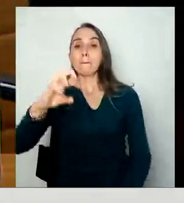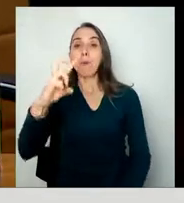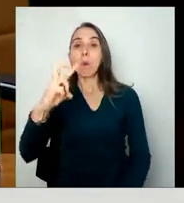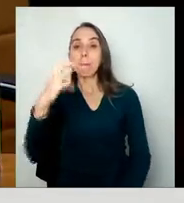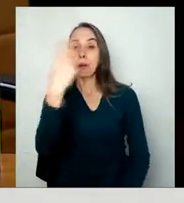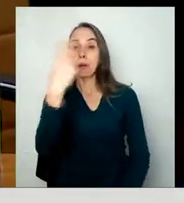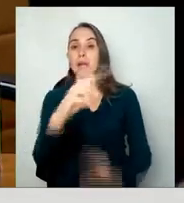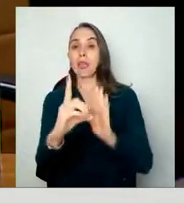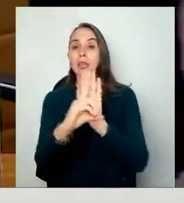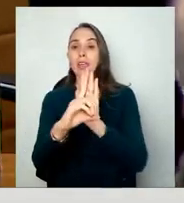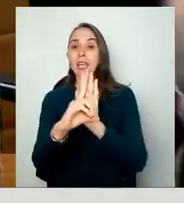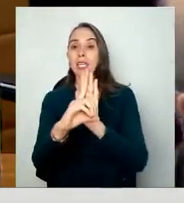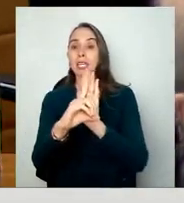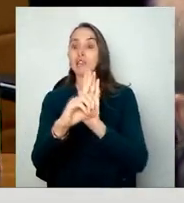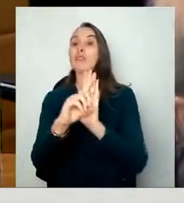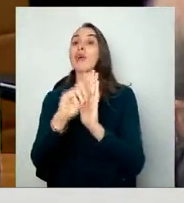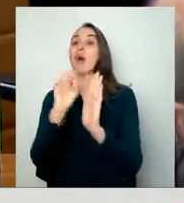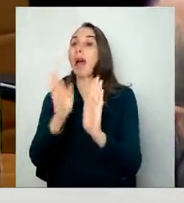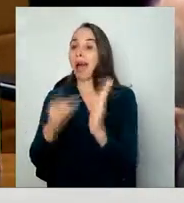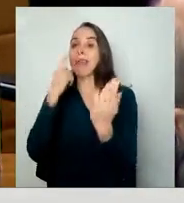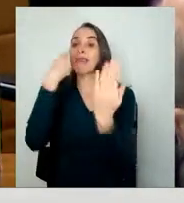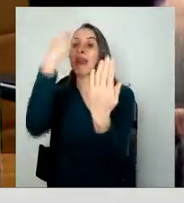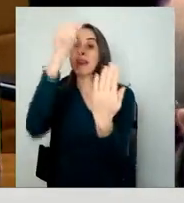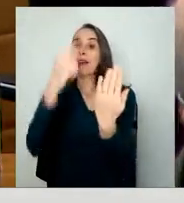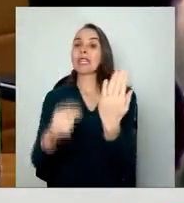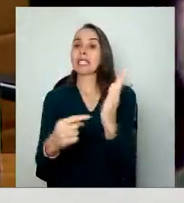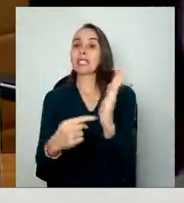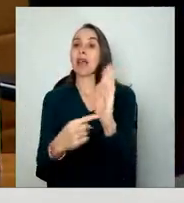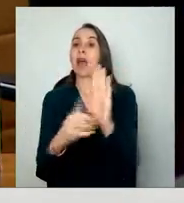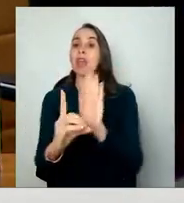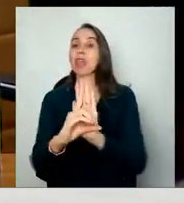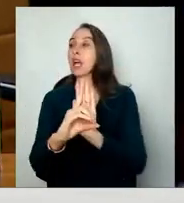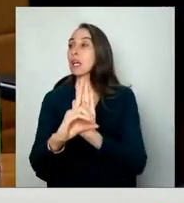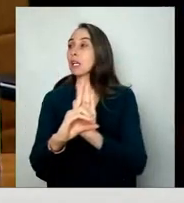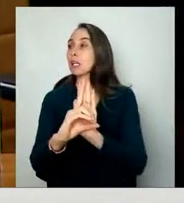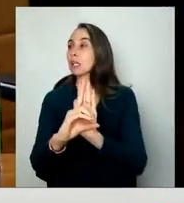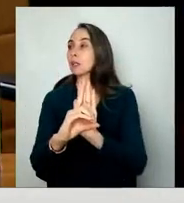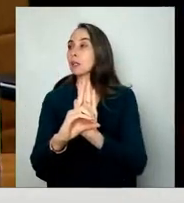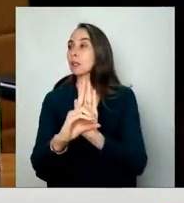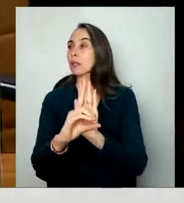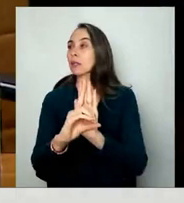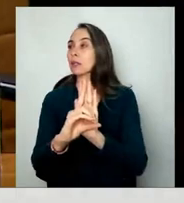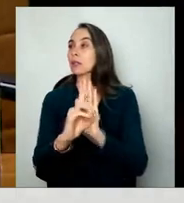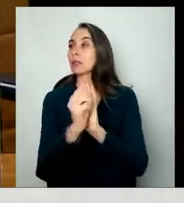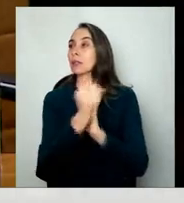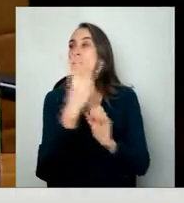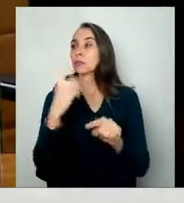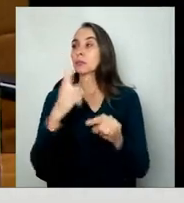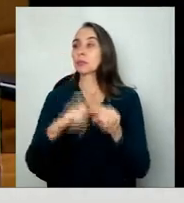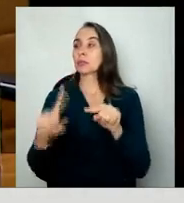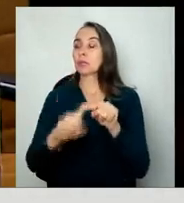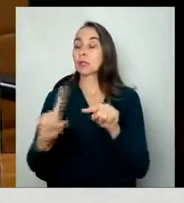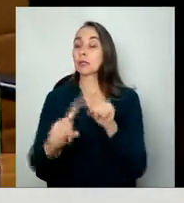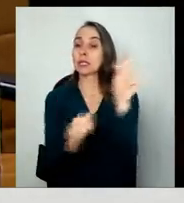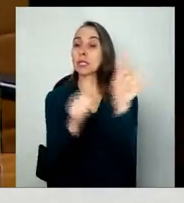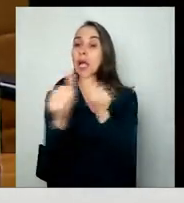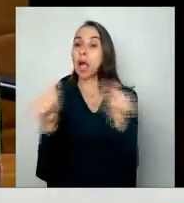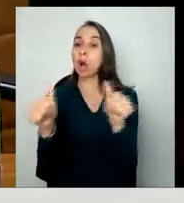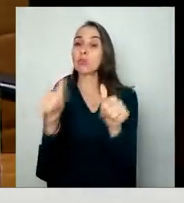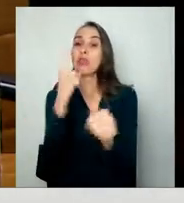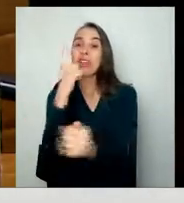merece ser revisado es un decreto donde muchas veces las autoridades regionales